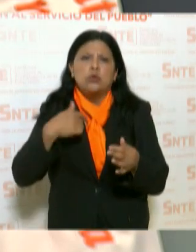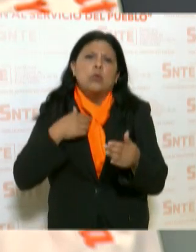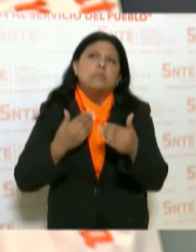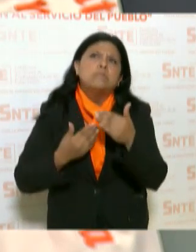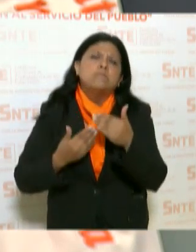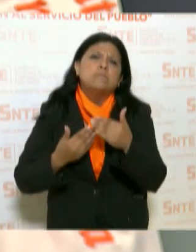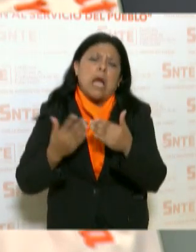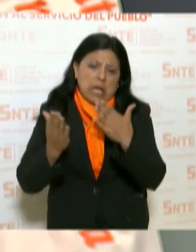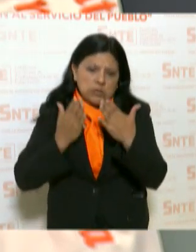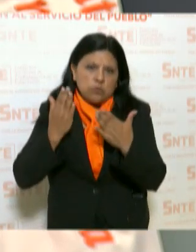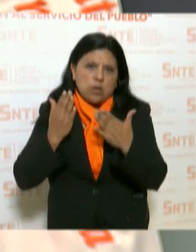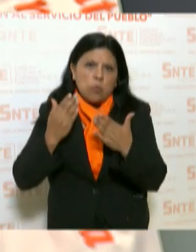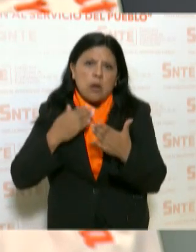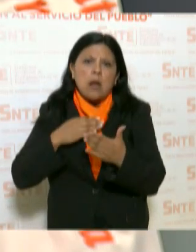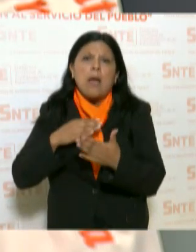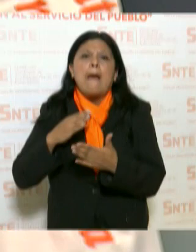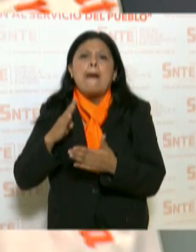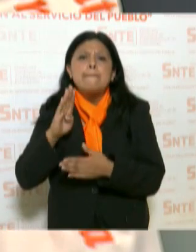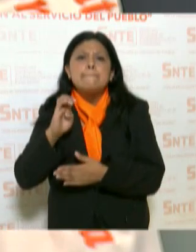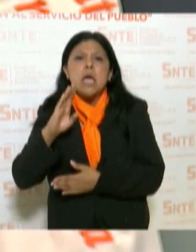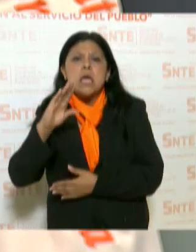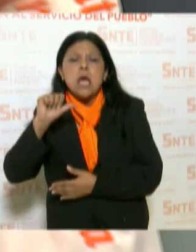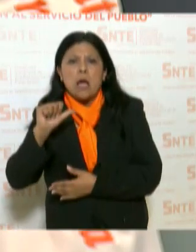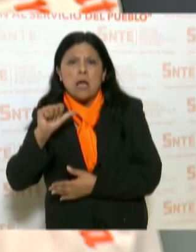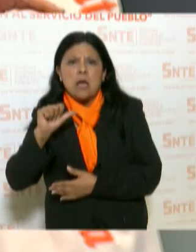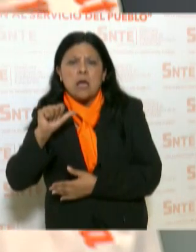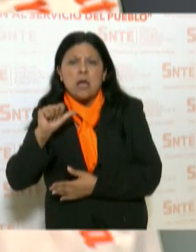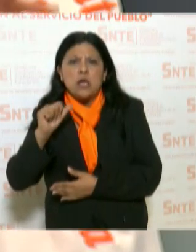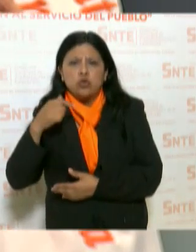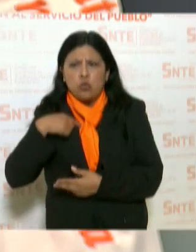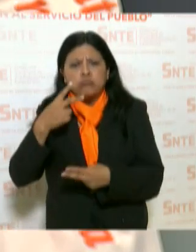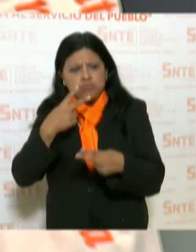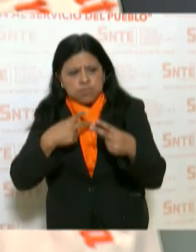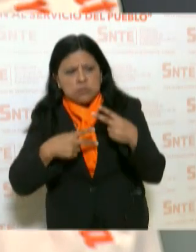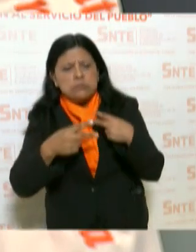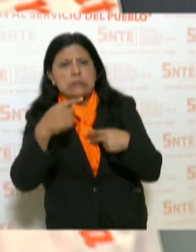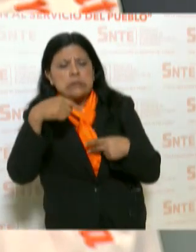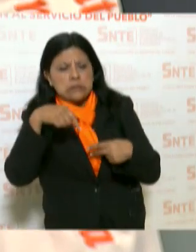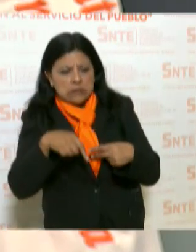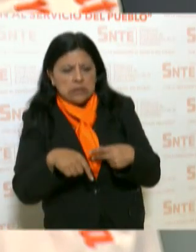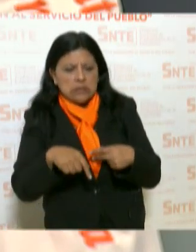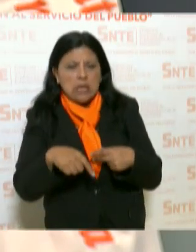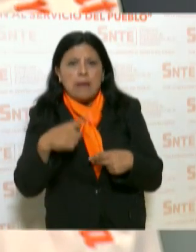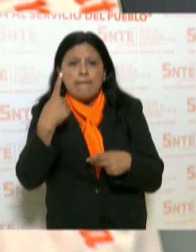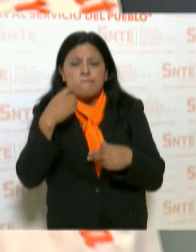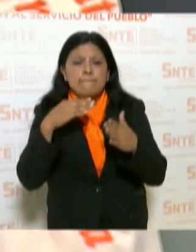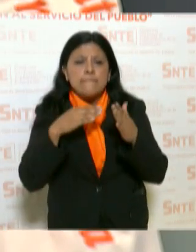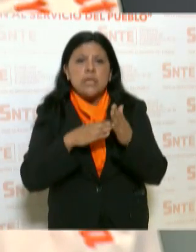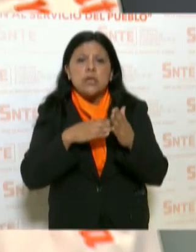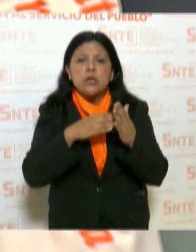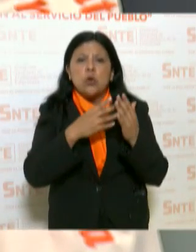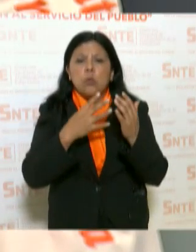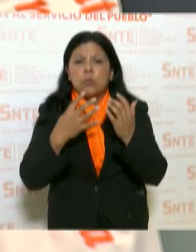por una beca. Llegué aquí en